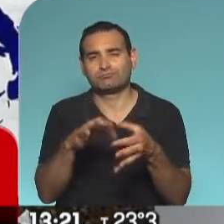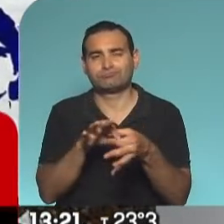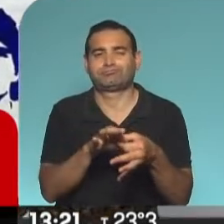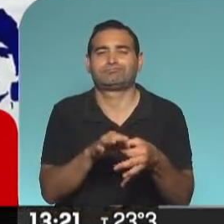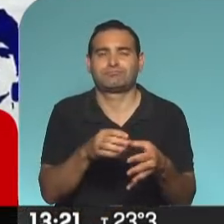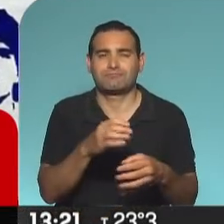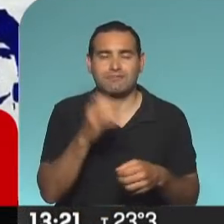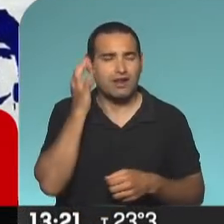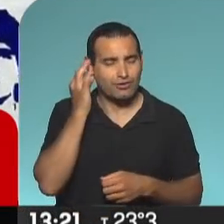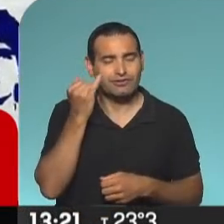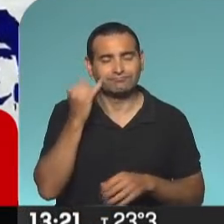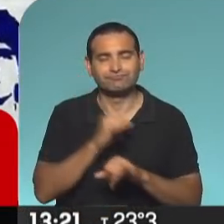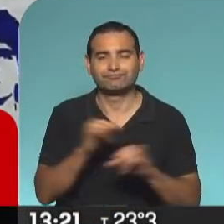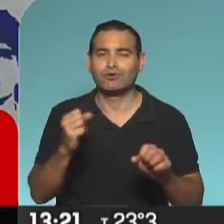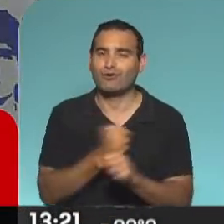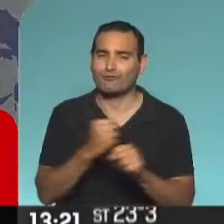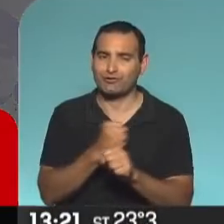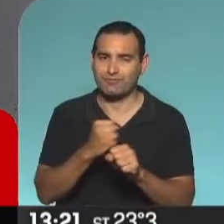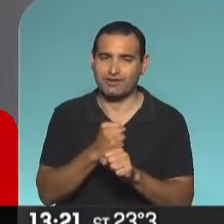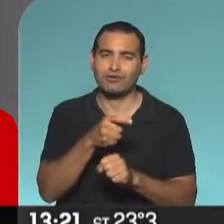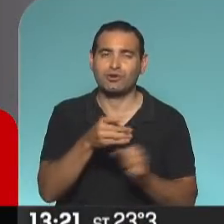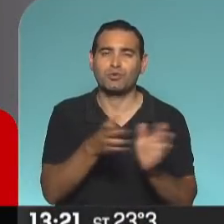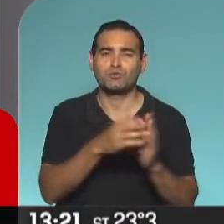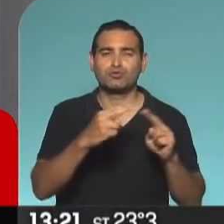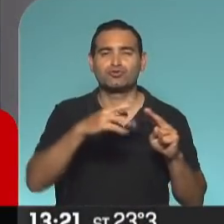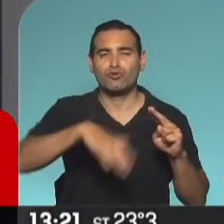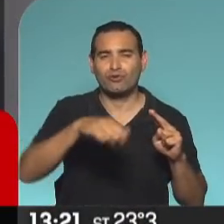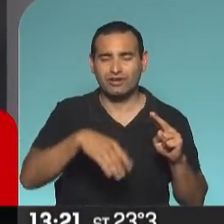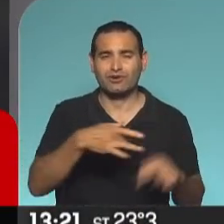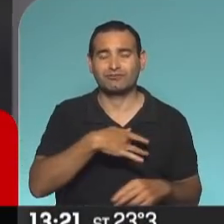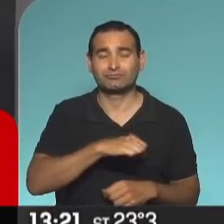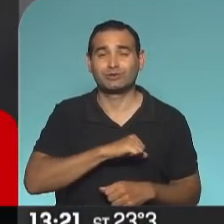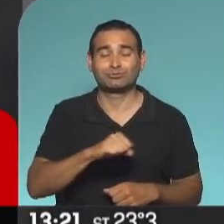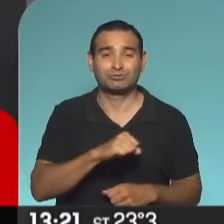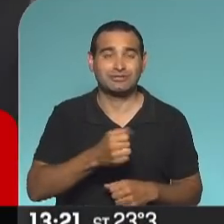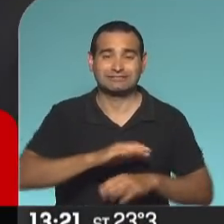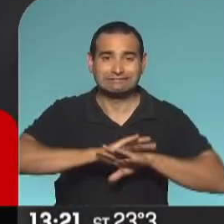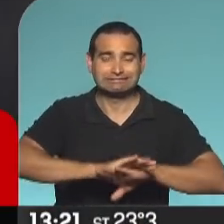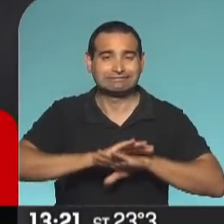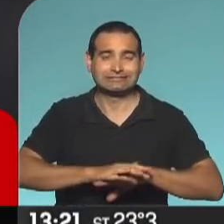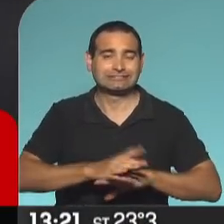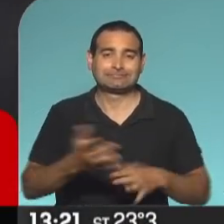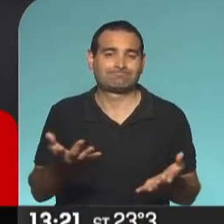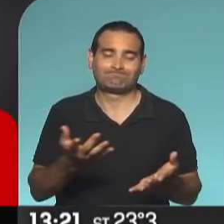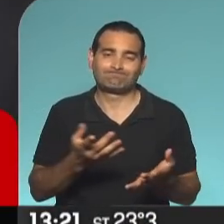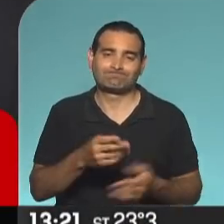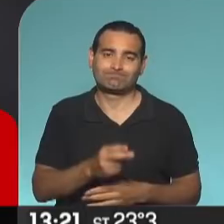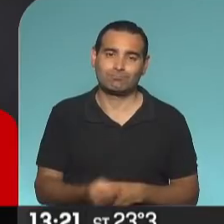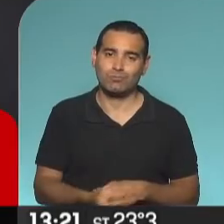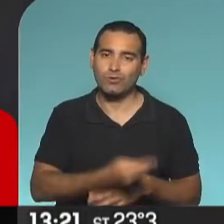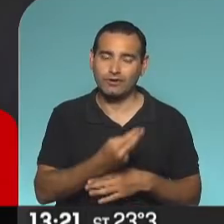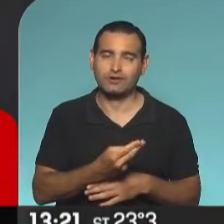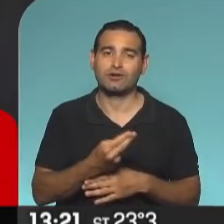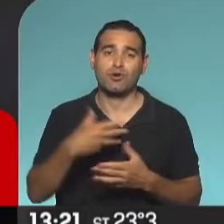han confirmado que estaba allí con el sobrino, sufrió un paro y no pudieron reanimarlo. Lamentablemente, la pérdida